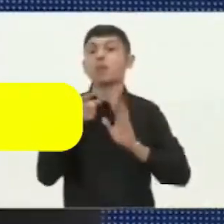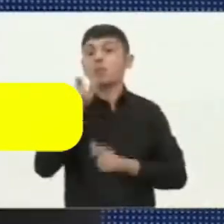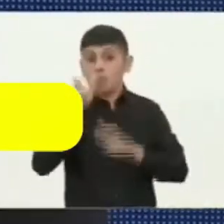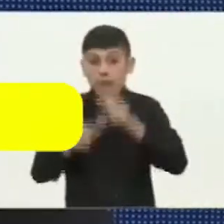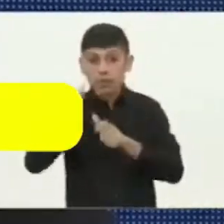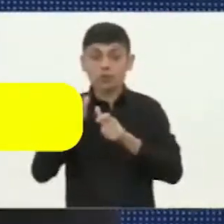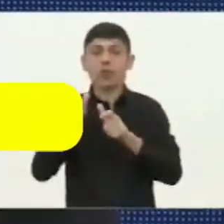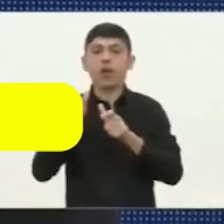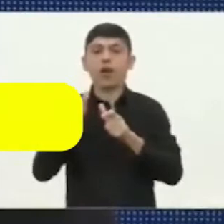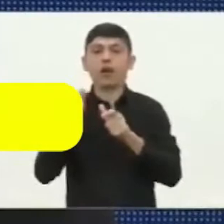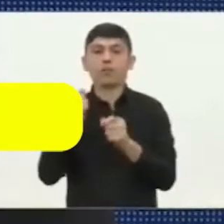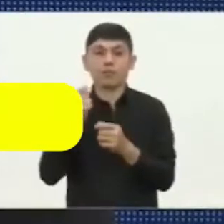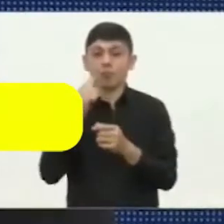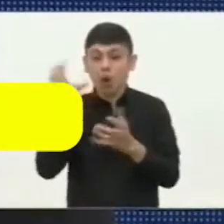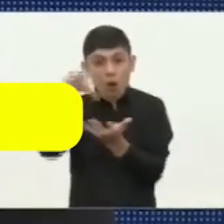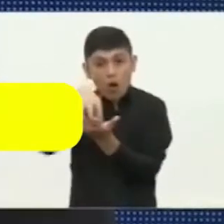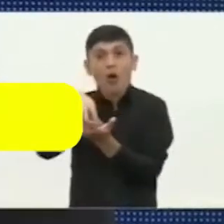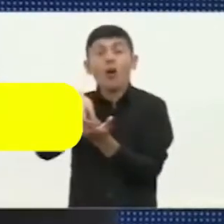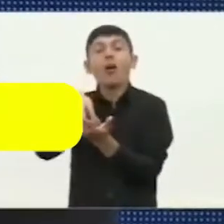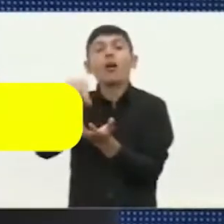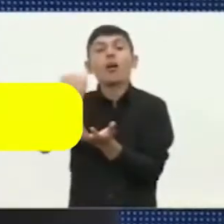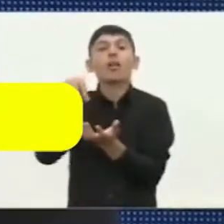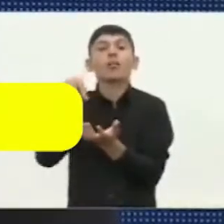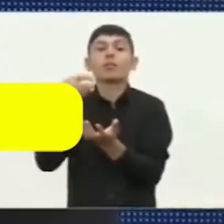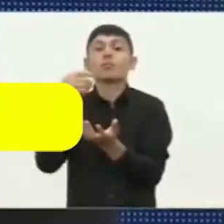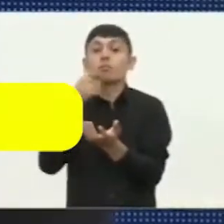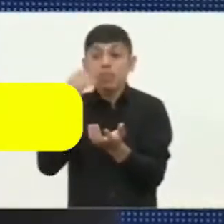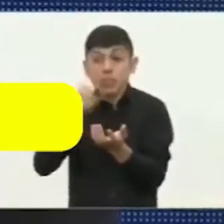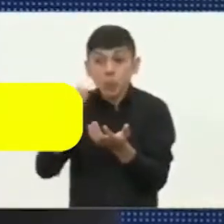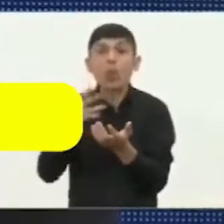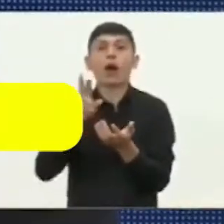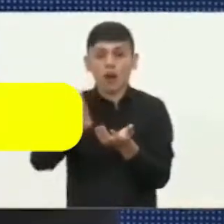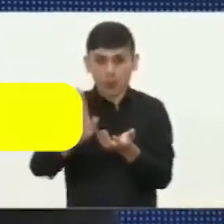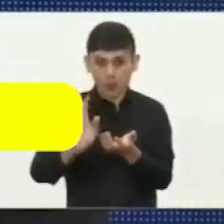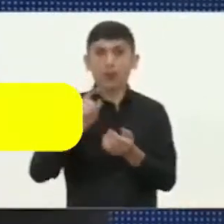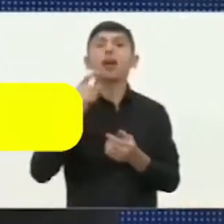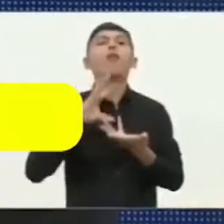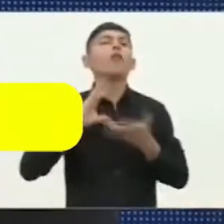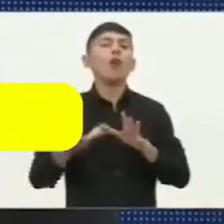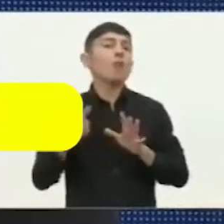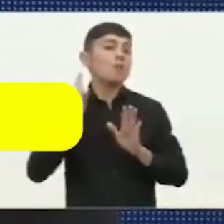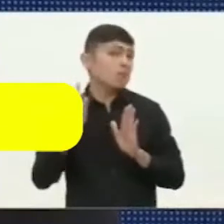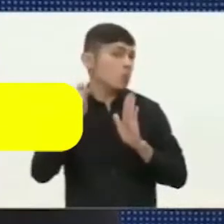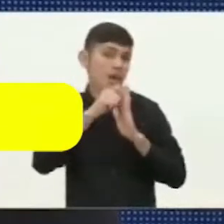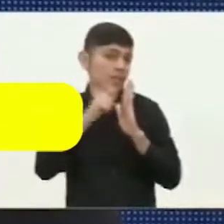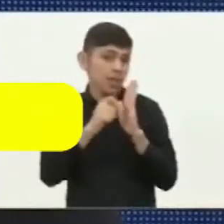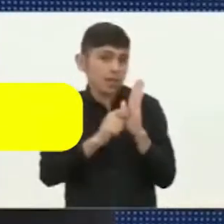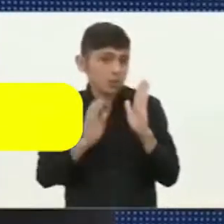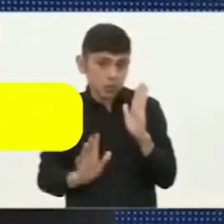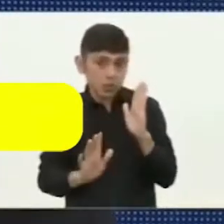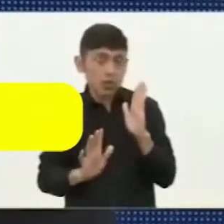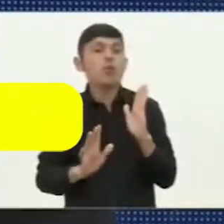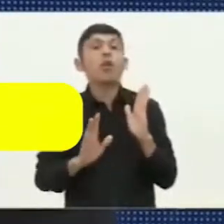sujetos económicos, de estas unidades económicas habilitados, y lo vamos a hacer con esa inscripción que